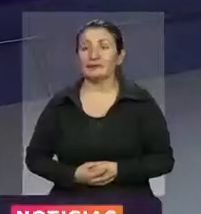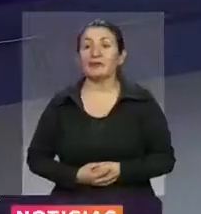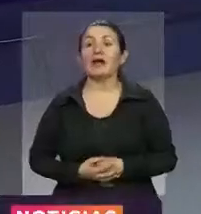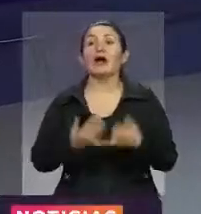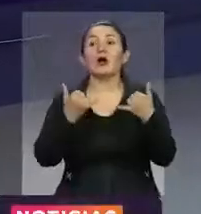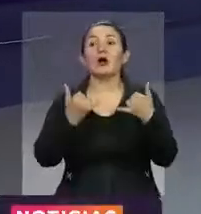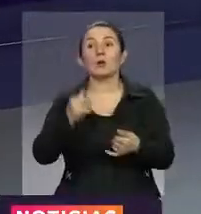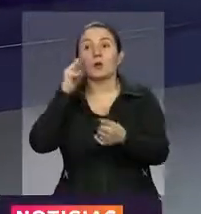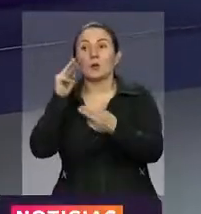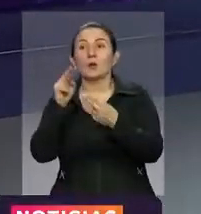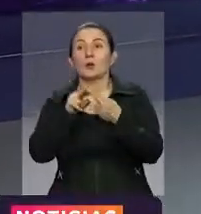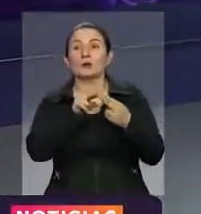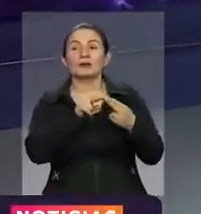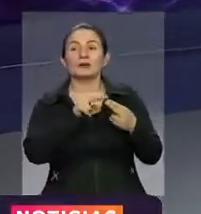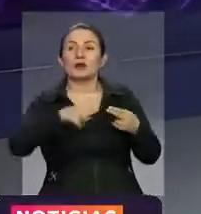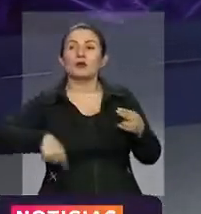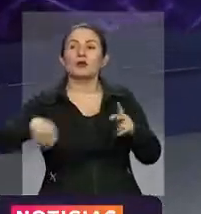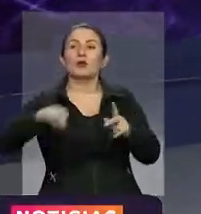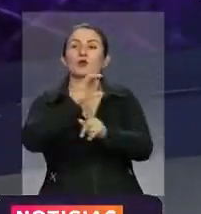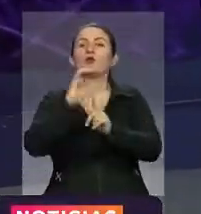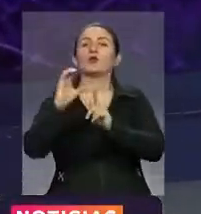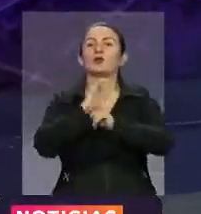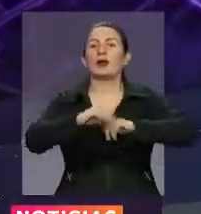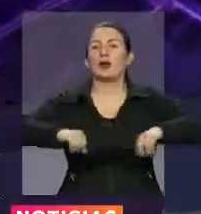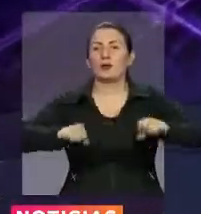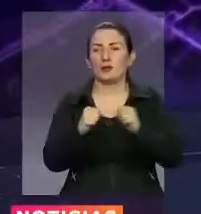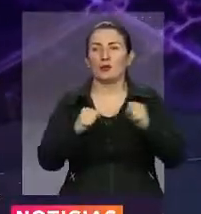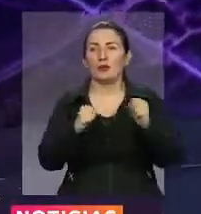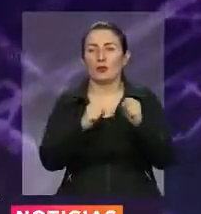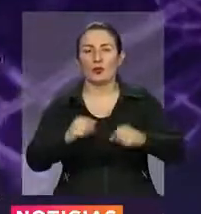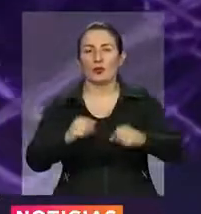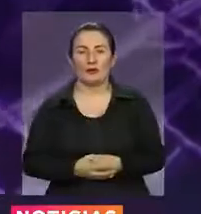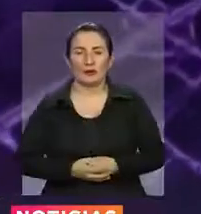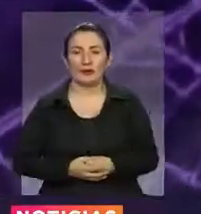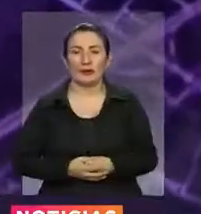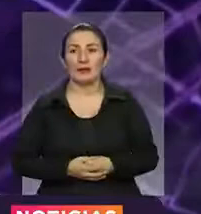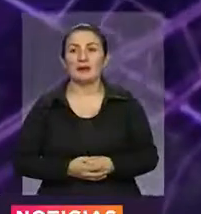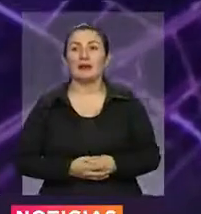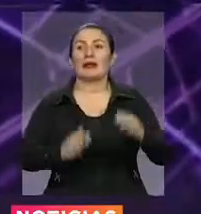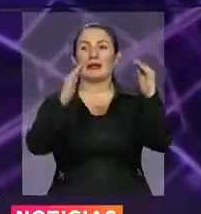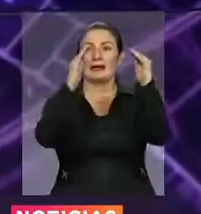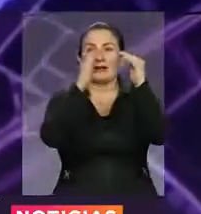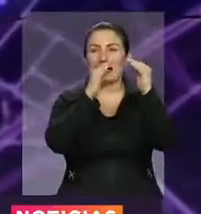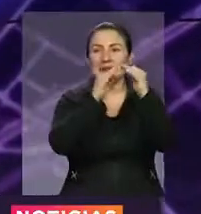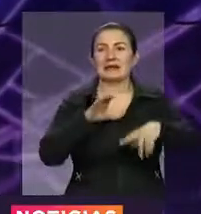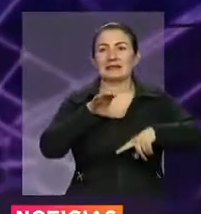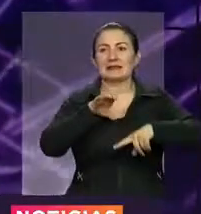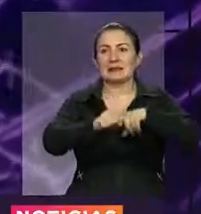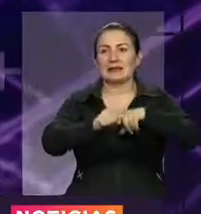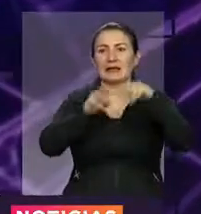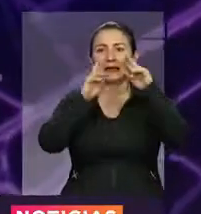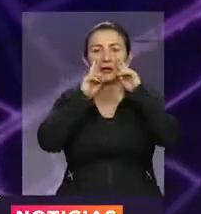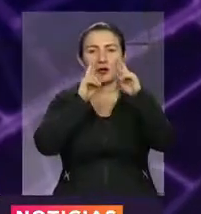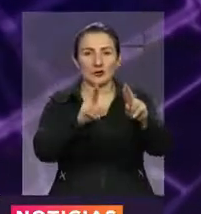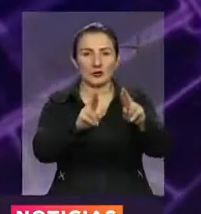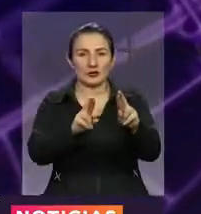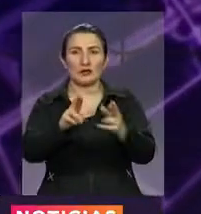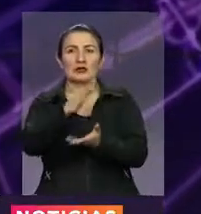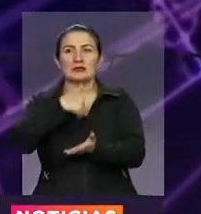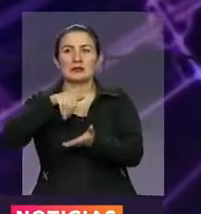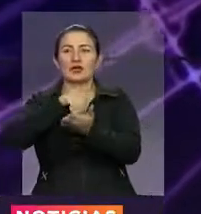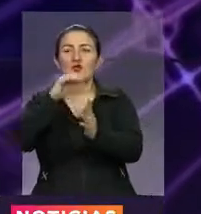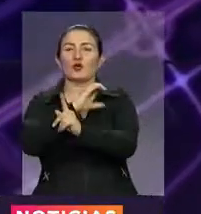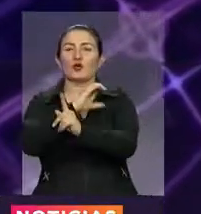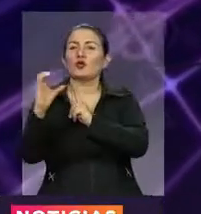Es tiempo de conocer toda la información cultural que se genera en la Bogotá región. Casa de Citas, reconocido centro cultural de la capital, conmemoró